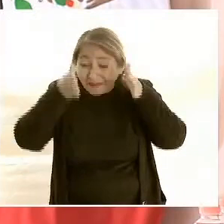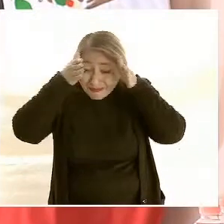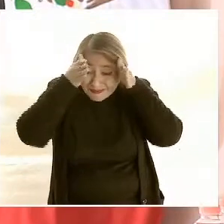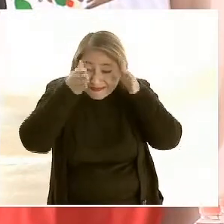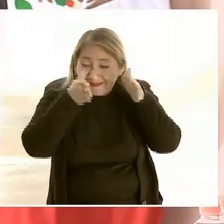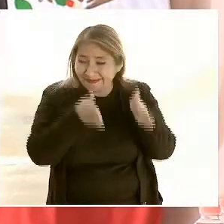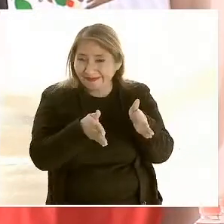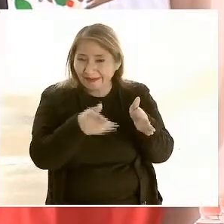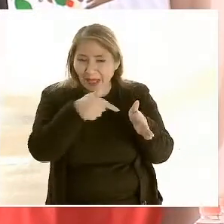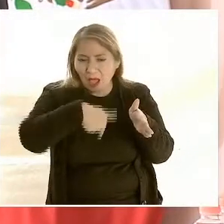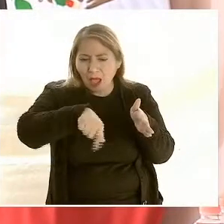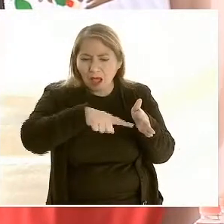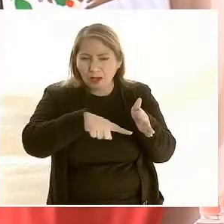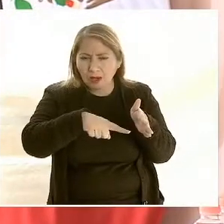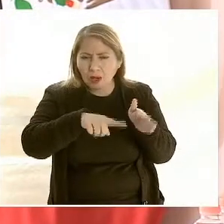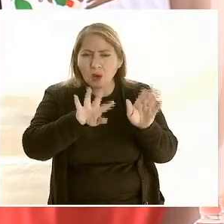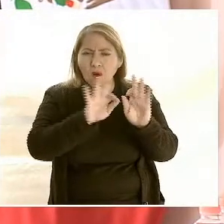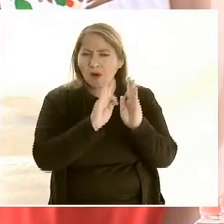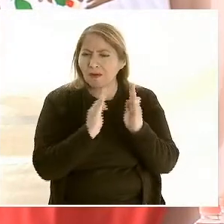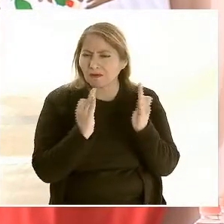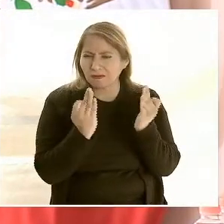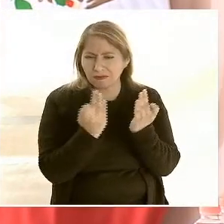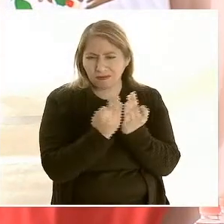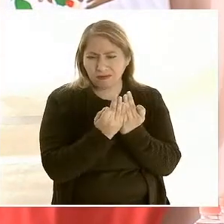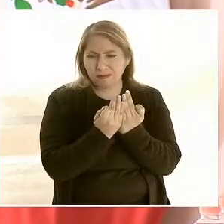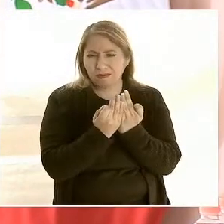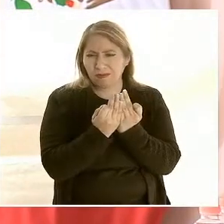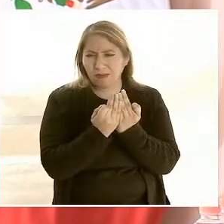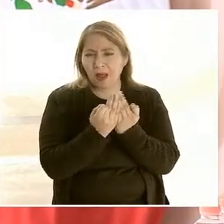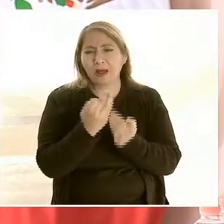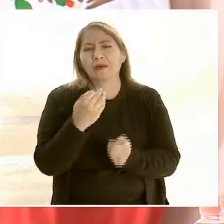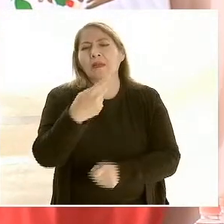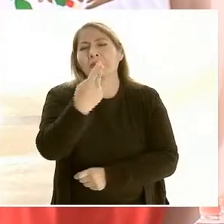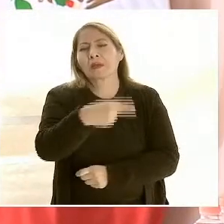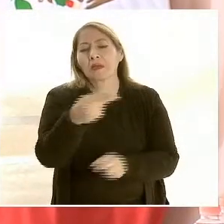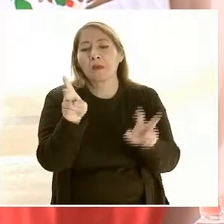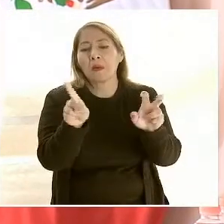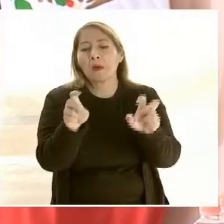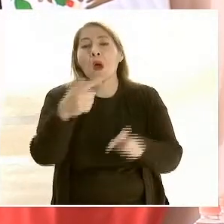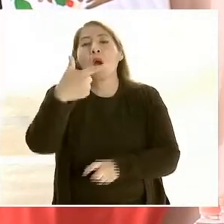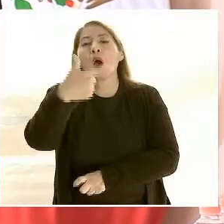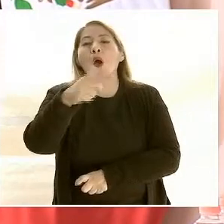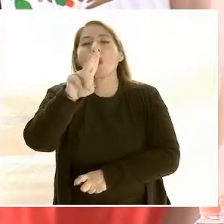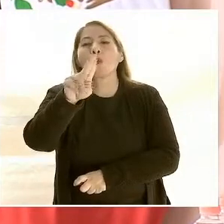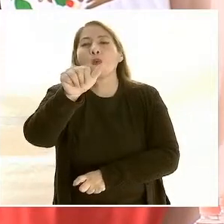particularmente con la creación de la Guardia Nacional,